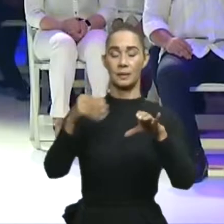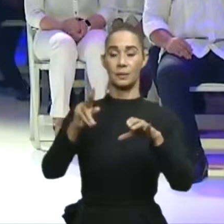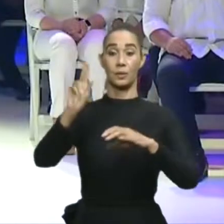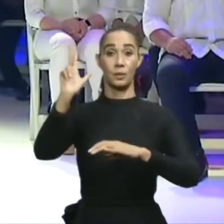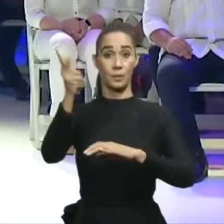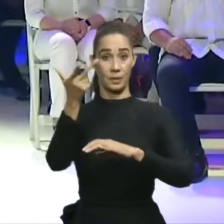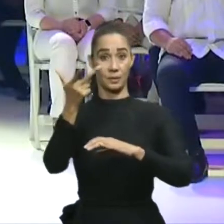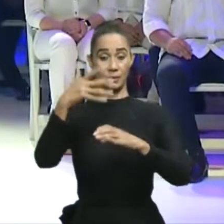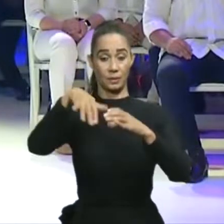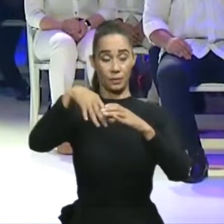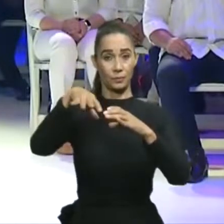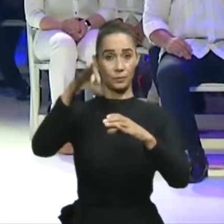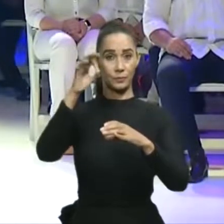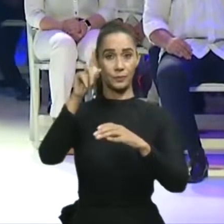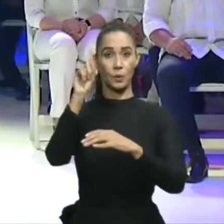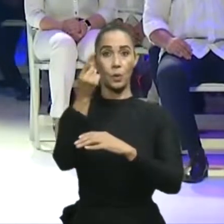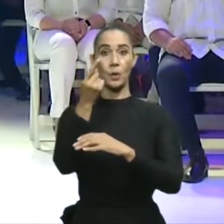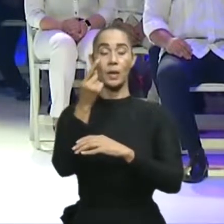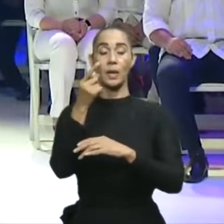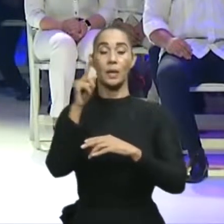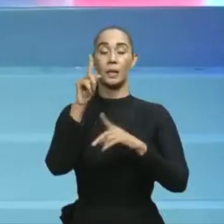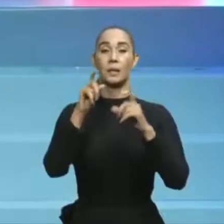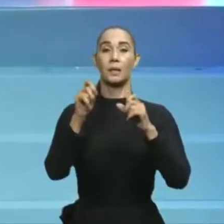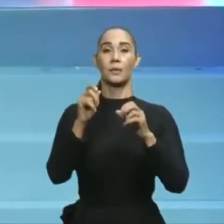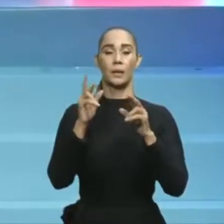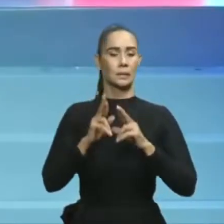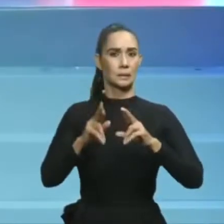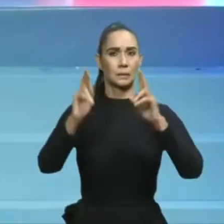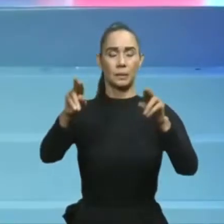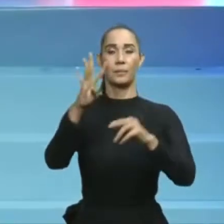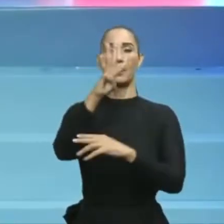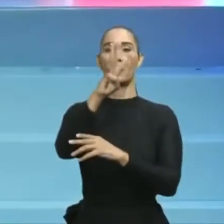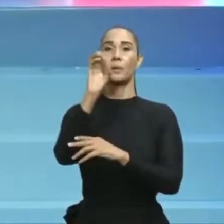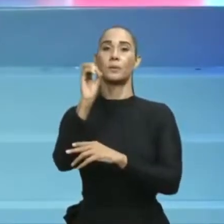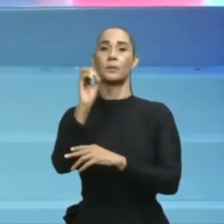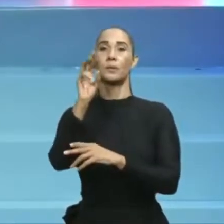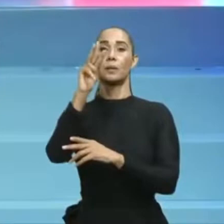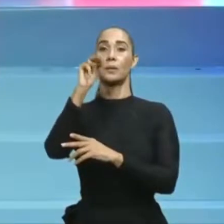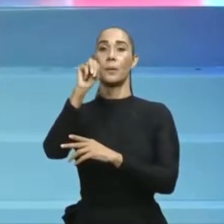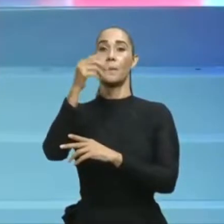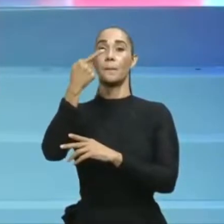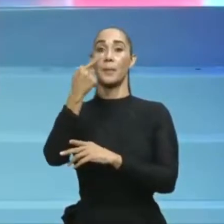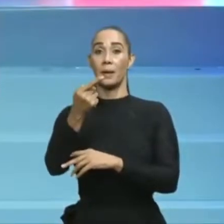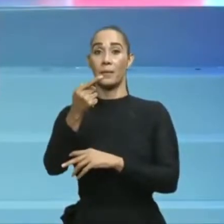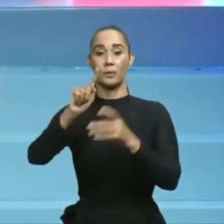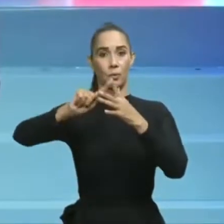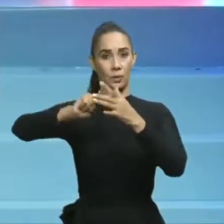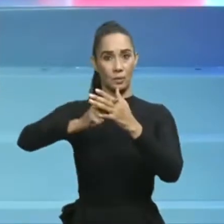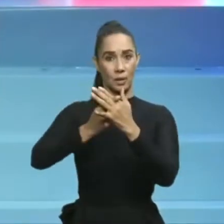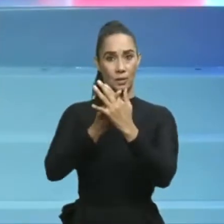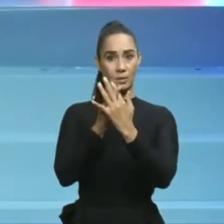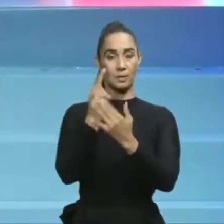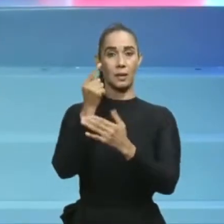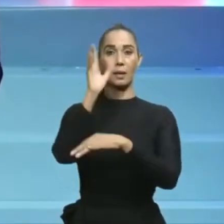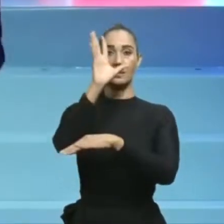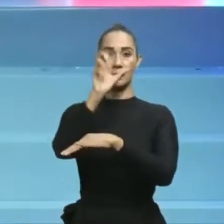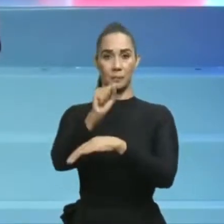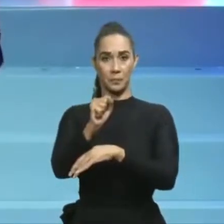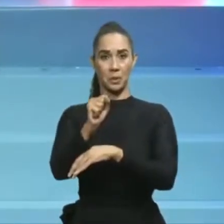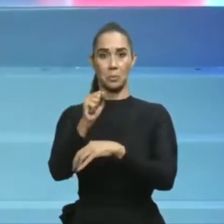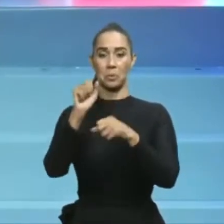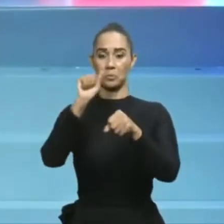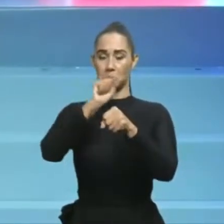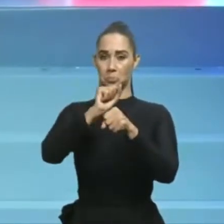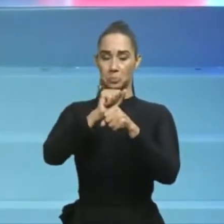tercera en proceso una de las licitaciones fue de urgencia de 400 megavatios que estará generando a partir de septiembre de este